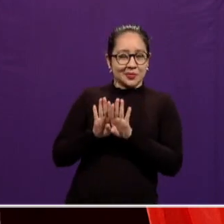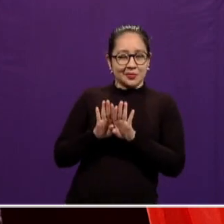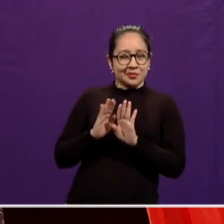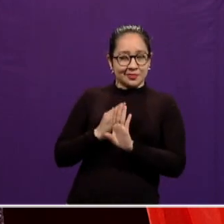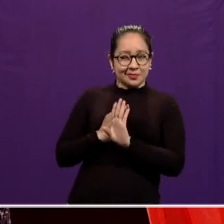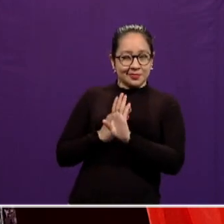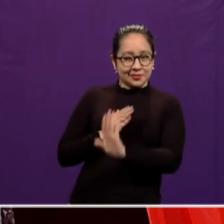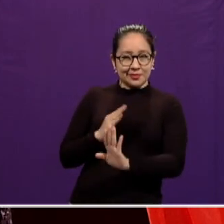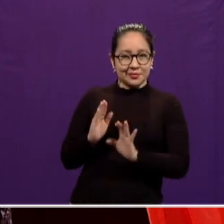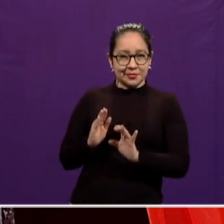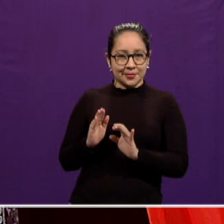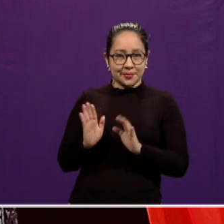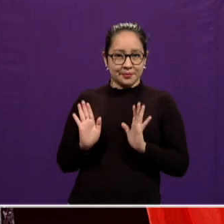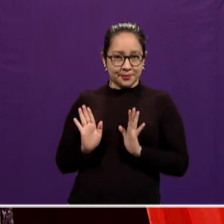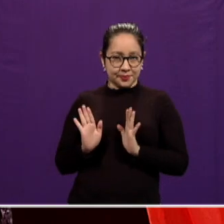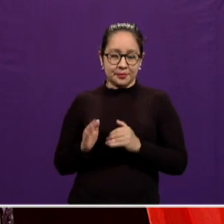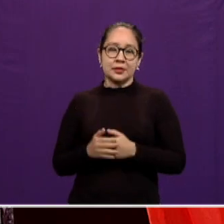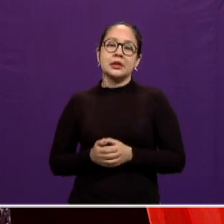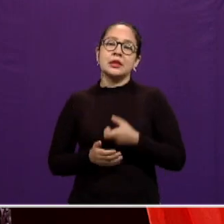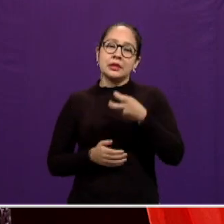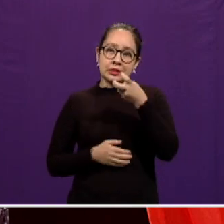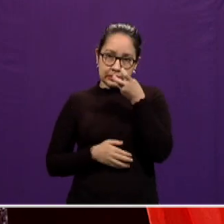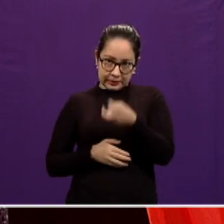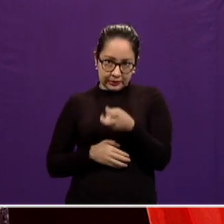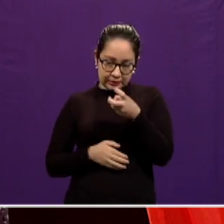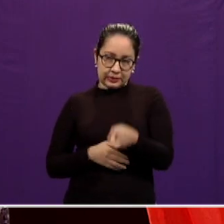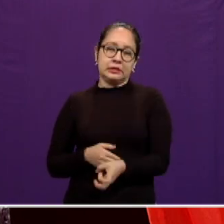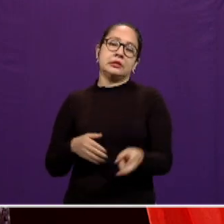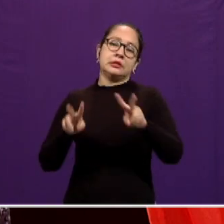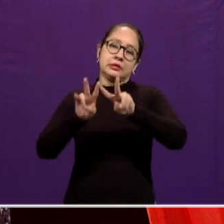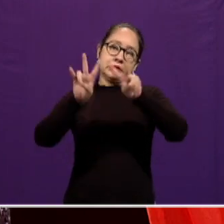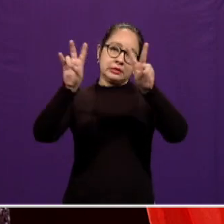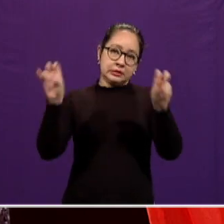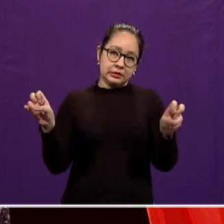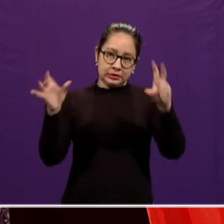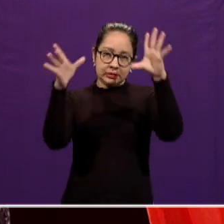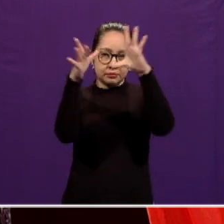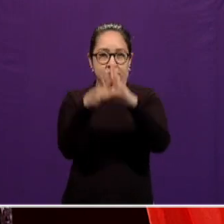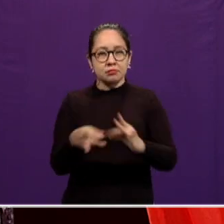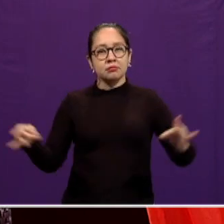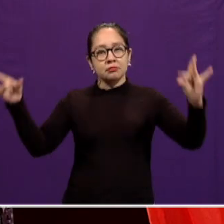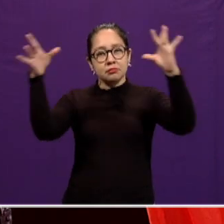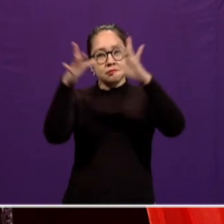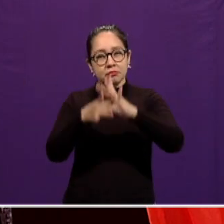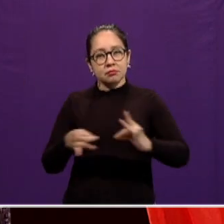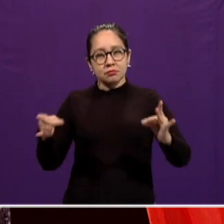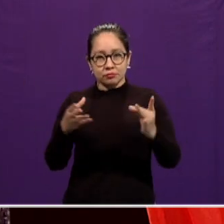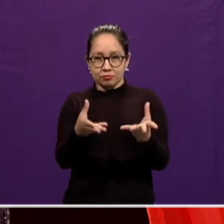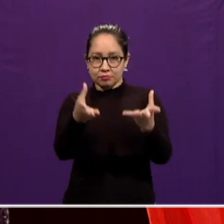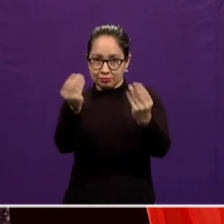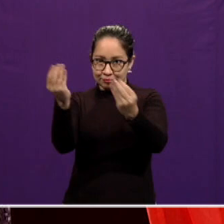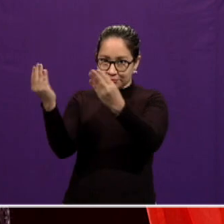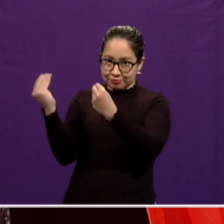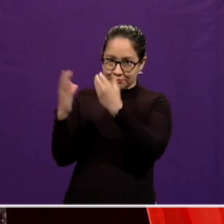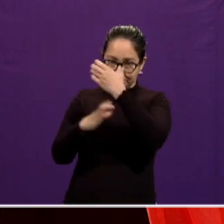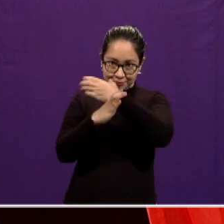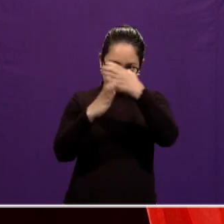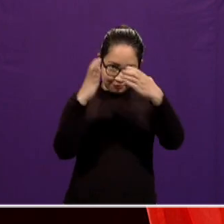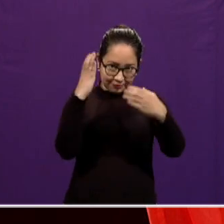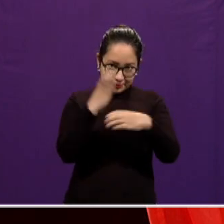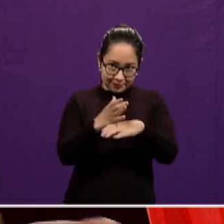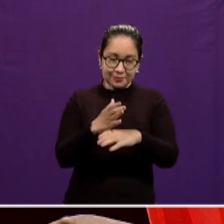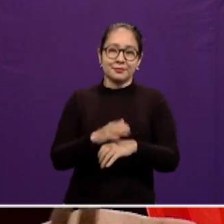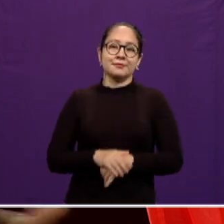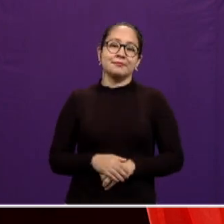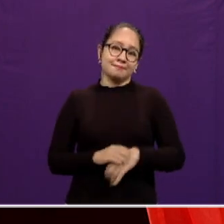poner límites? Es el tema que en esta ocasión vamos a desmenuzar y que vamos a preguntarnos muchas y muchas y muchas cosas. Y espero que